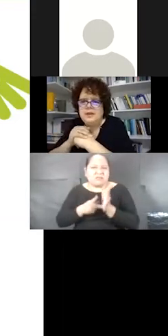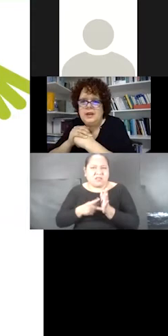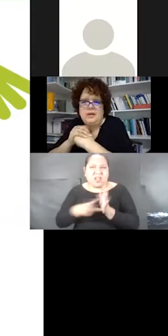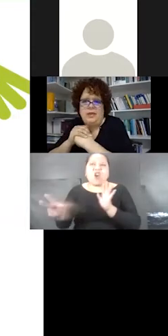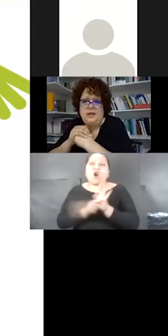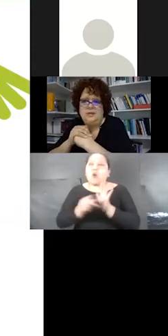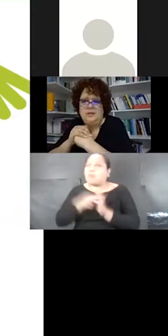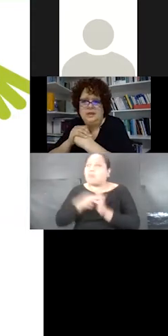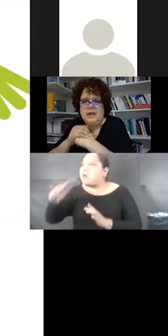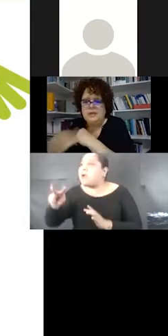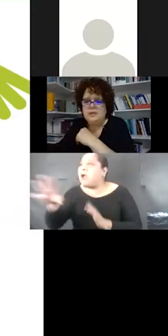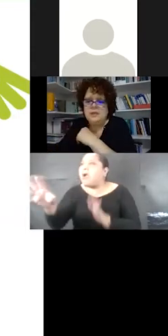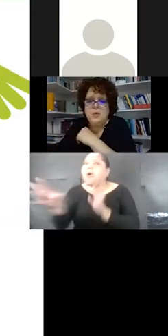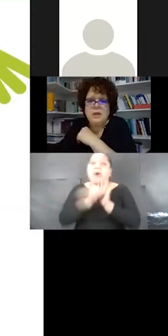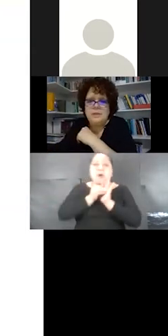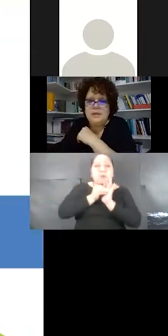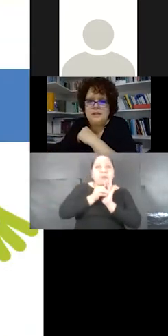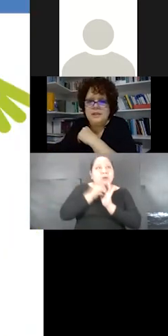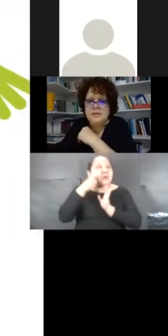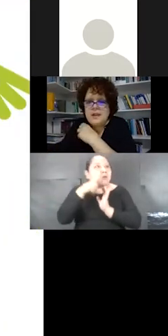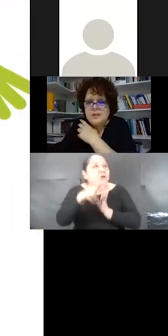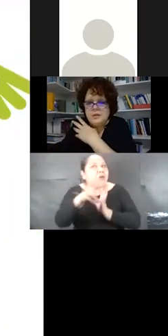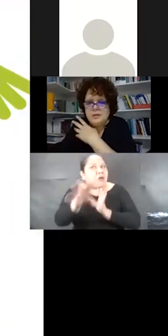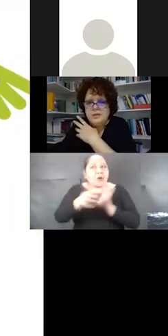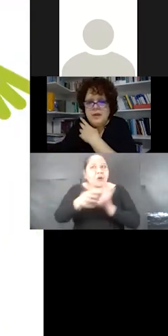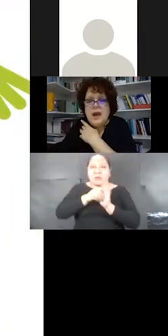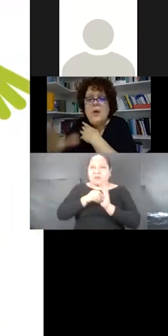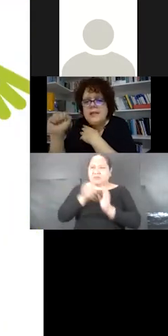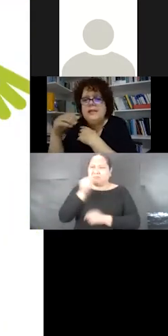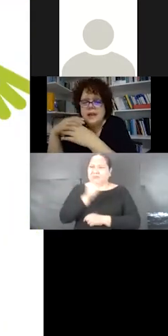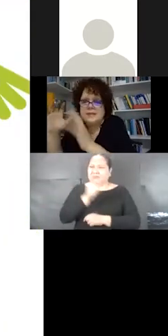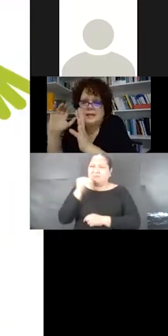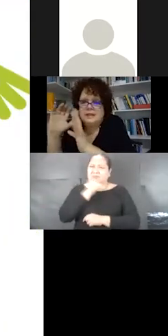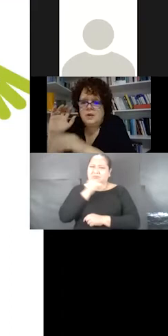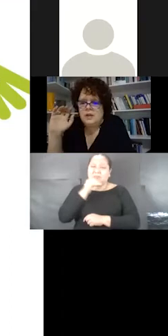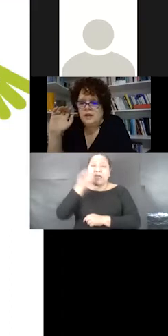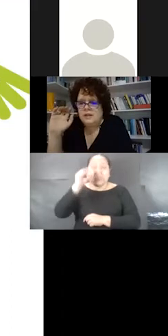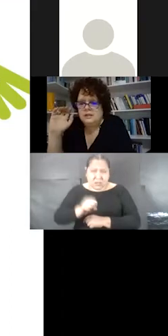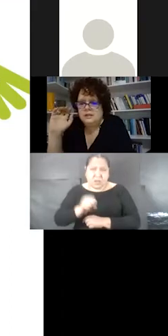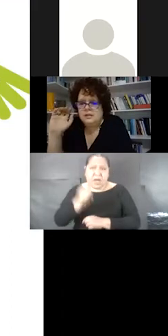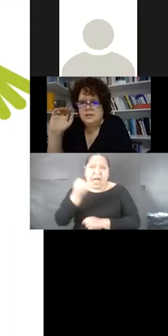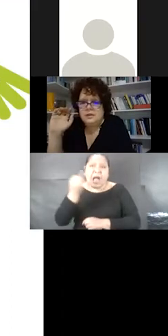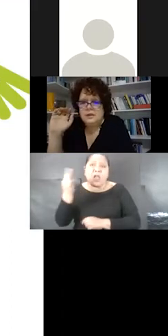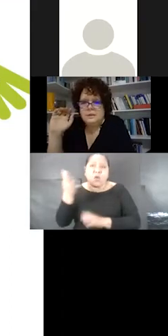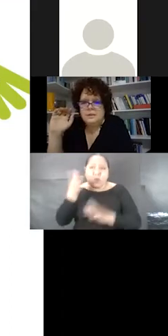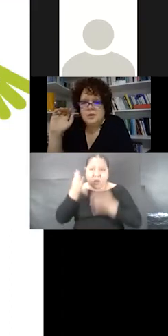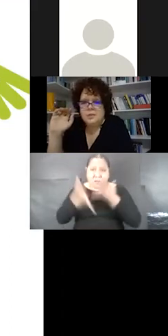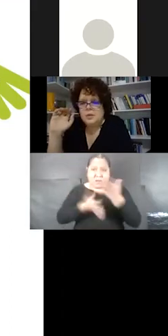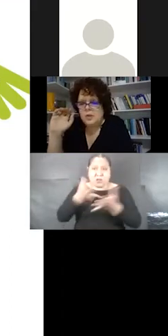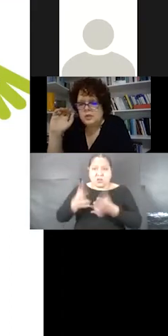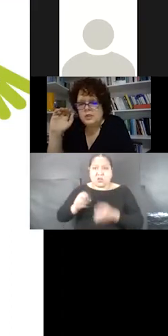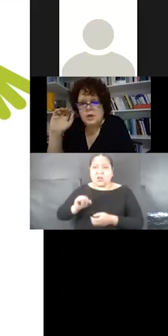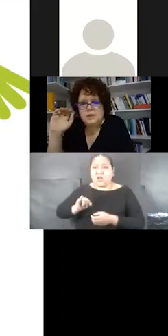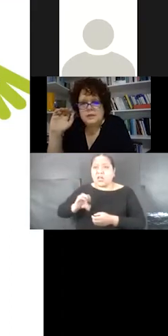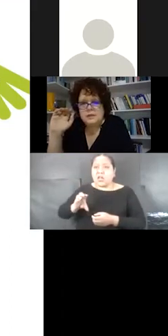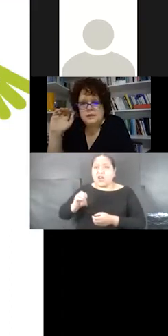lo que le rodea, ¿no? Entonces, lo cual también es falso, ¿no? Aunque sí hay señas icónicas, ¿no? Como en todos